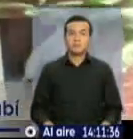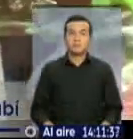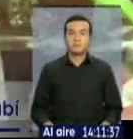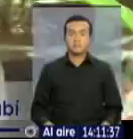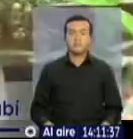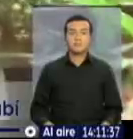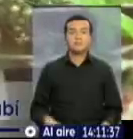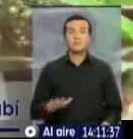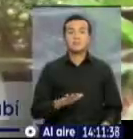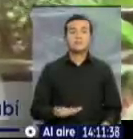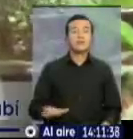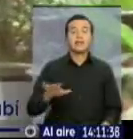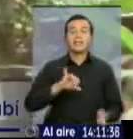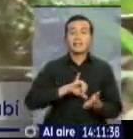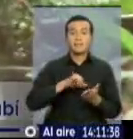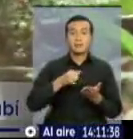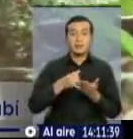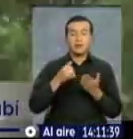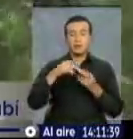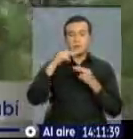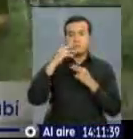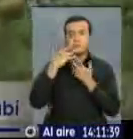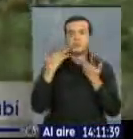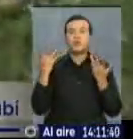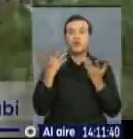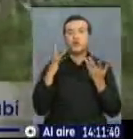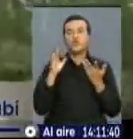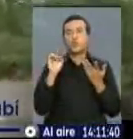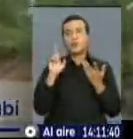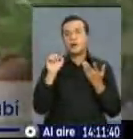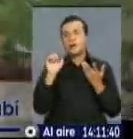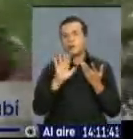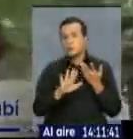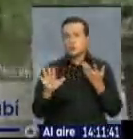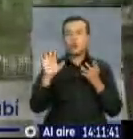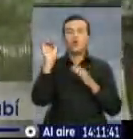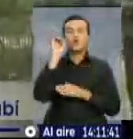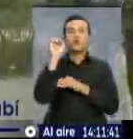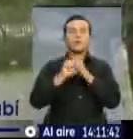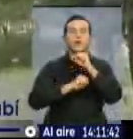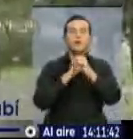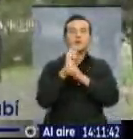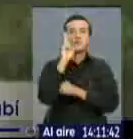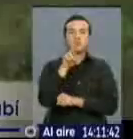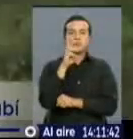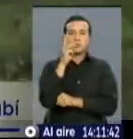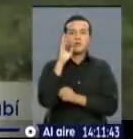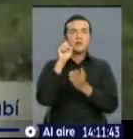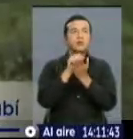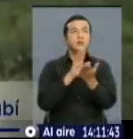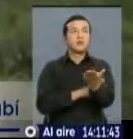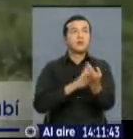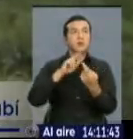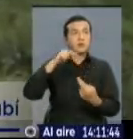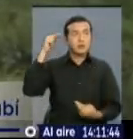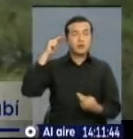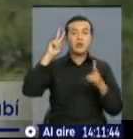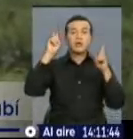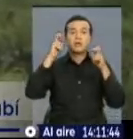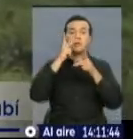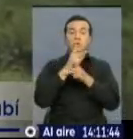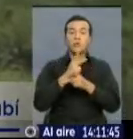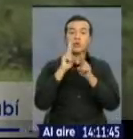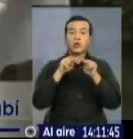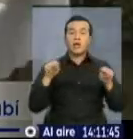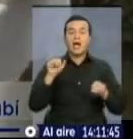En Membrillo de Jipijapa y en Honorato Vázquez de Santa Ana está vigente desde octubre de 2016 el Programa Regional de Adaptación Basada en Ecosistemas